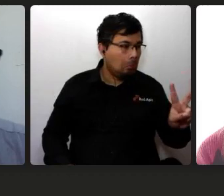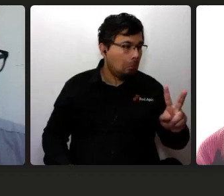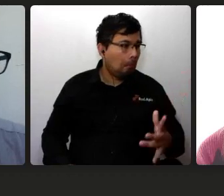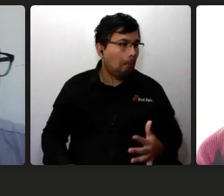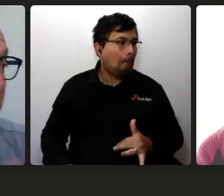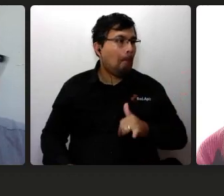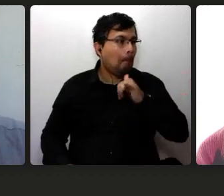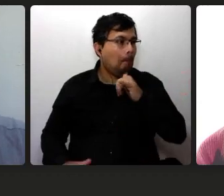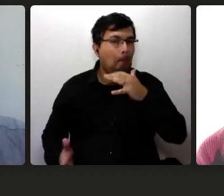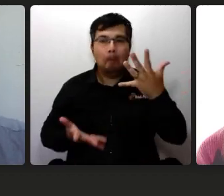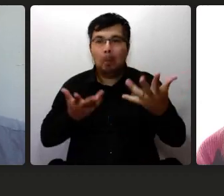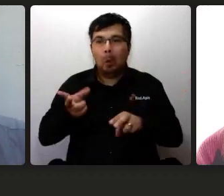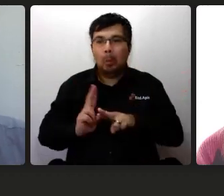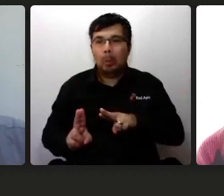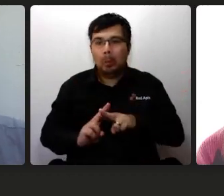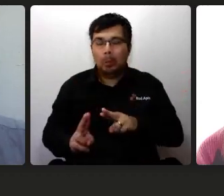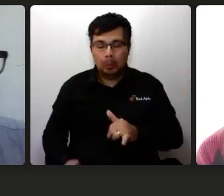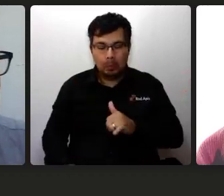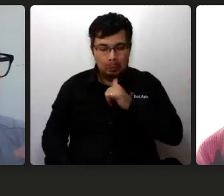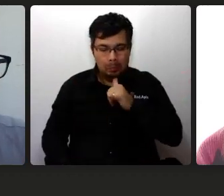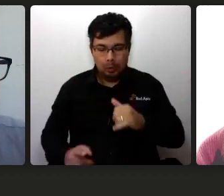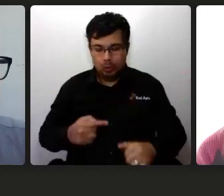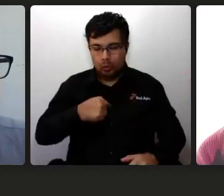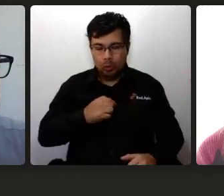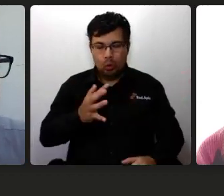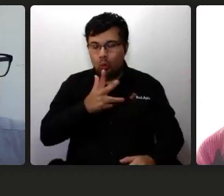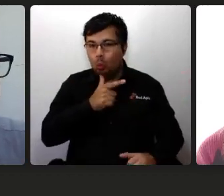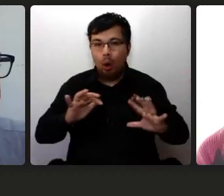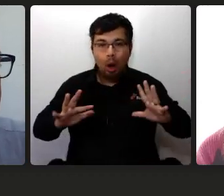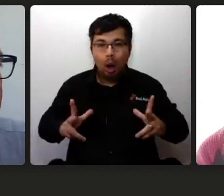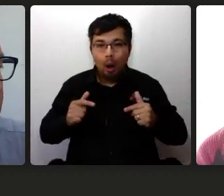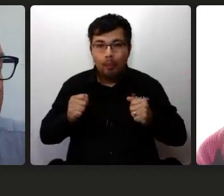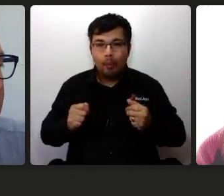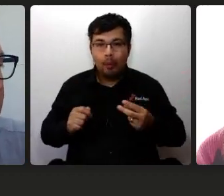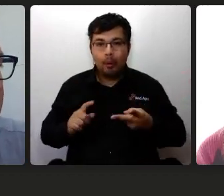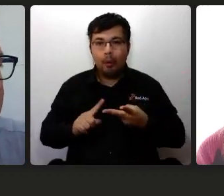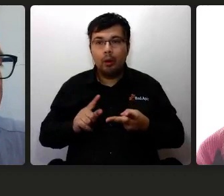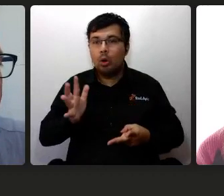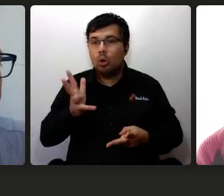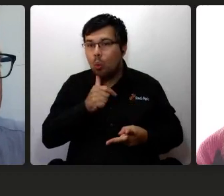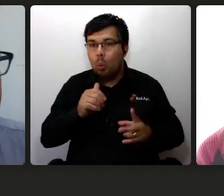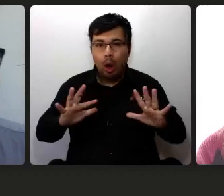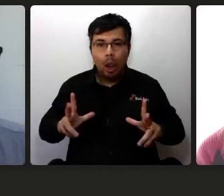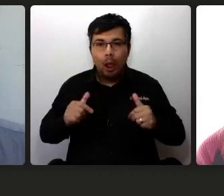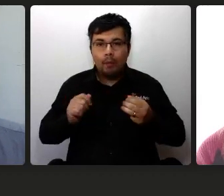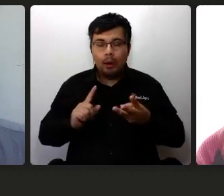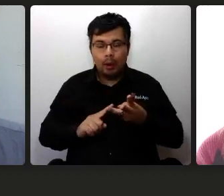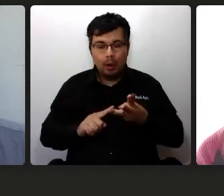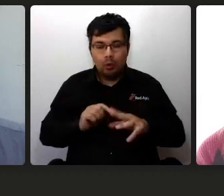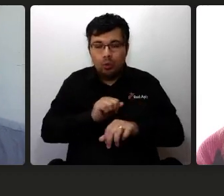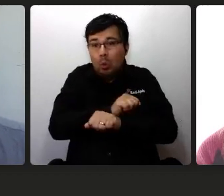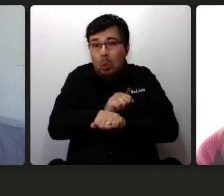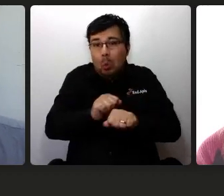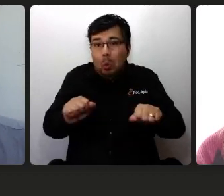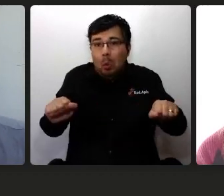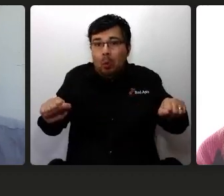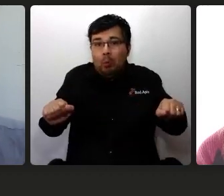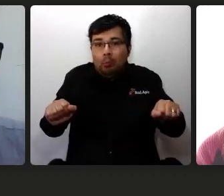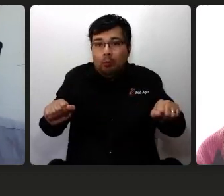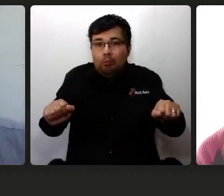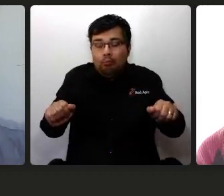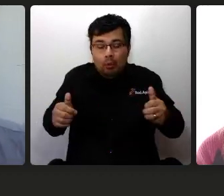hacer, porque no tengo la capacidad, no tengo las aptitudes, no tengo la posibilidad de hacerlo, y quedo en el